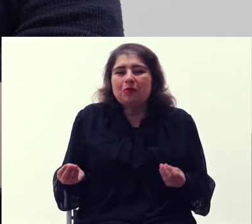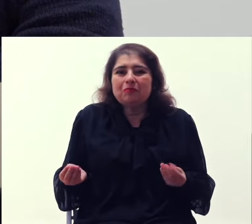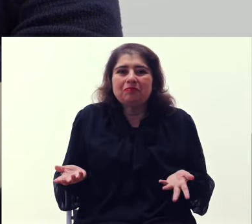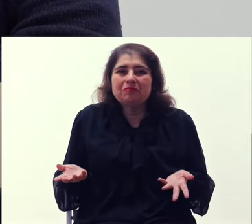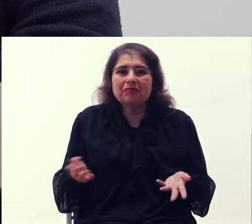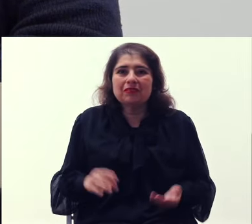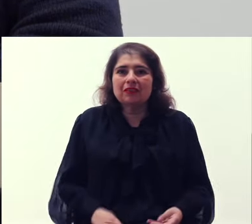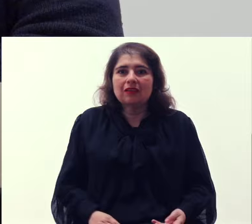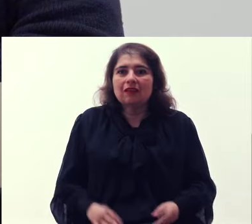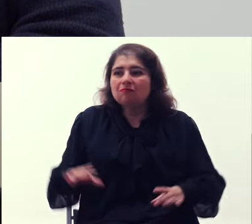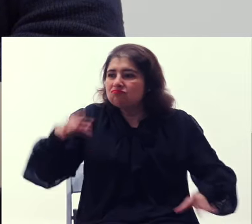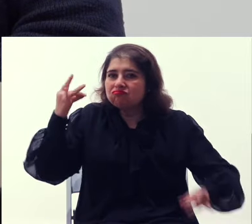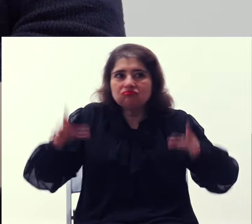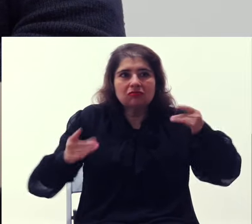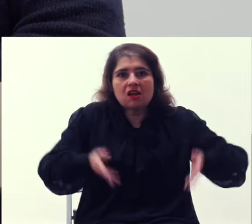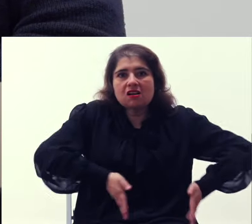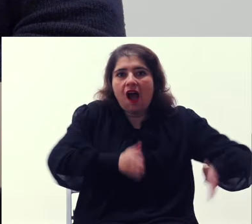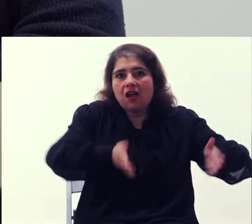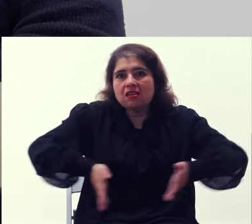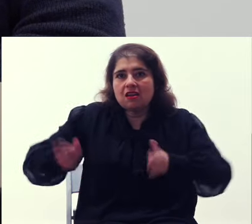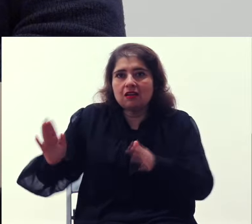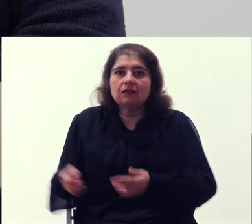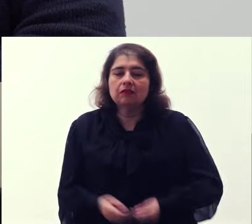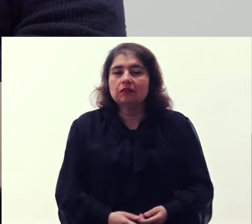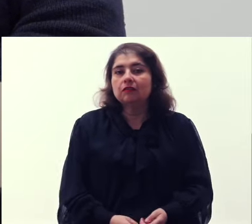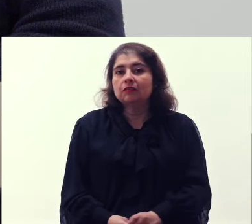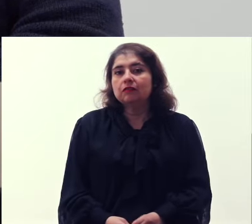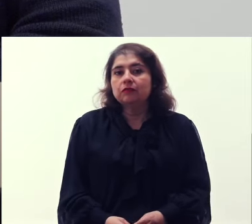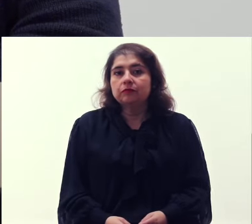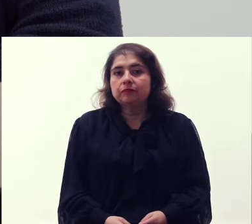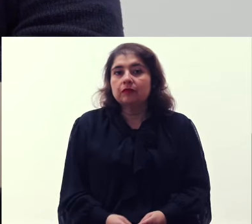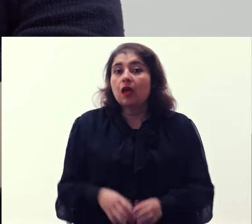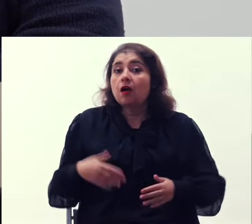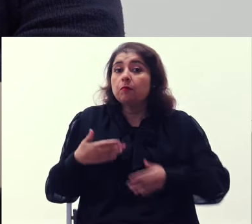totalmente innobles, a materiales, ¿no es cierto?, encontrados en la calle,